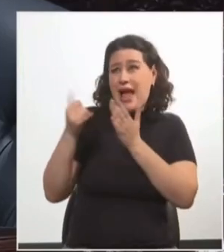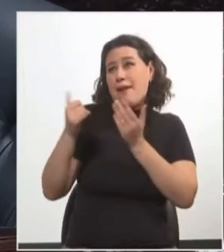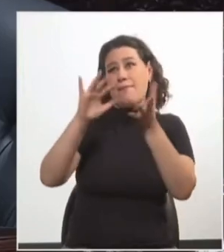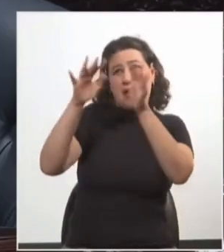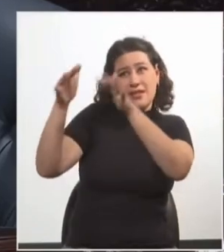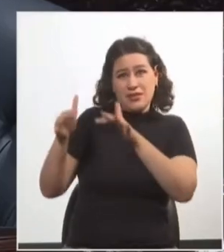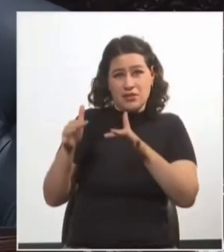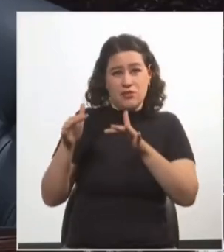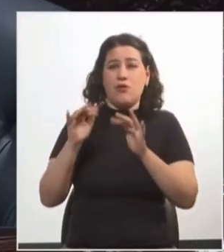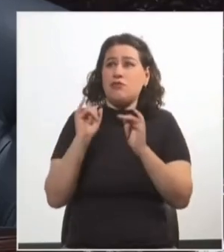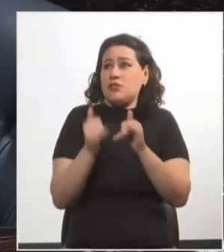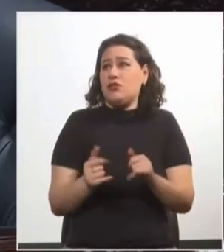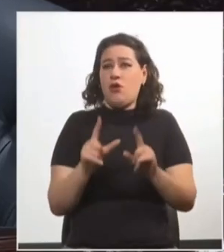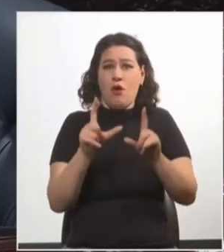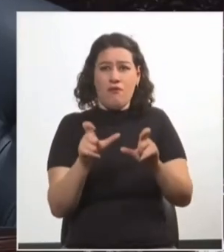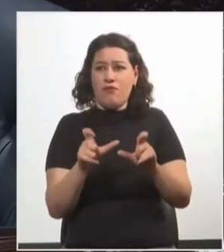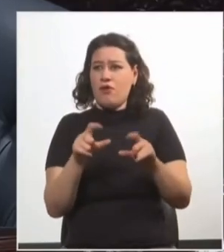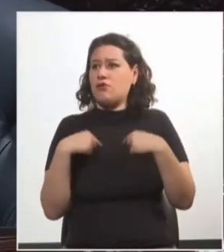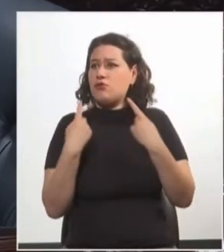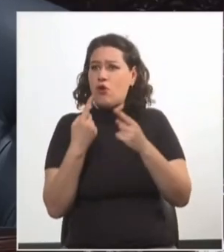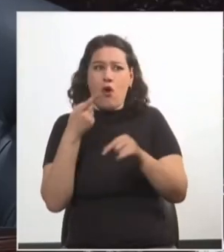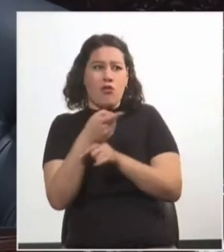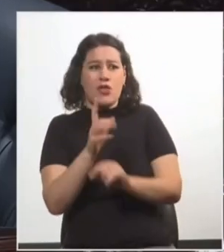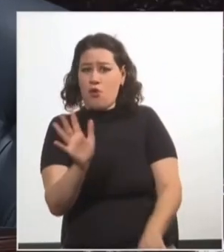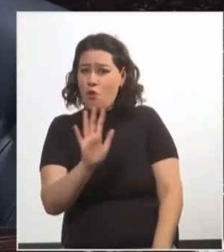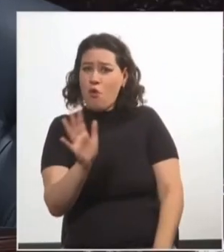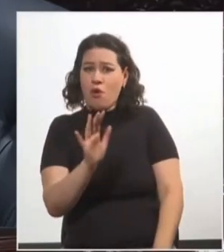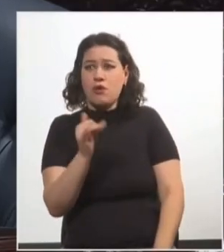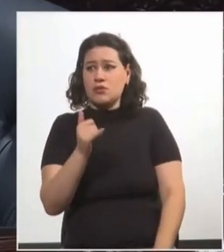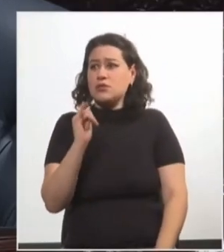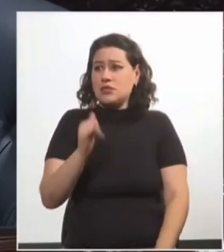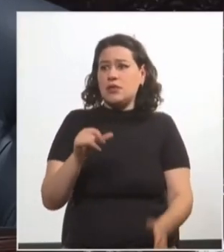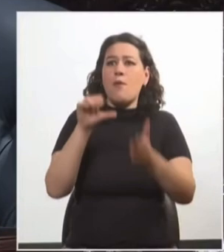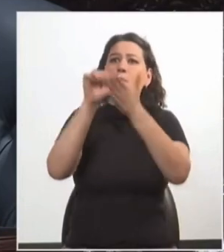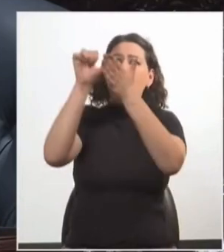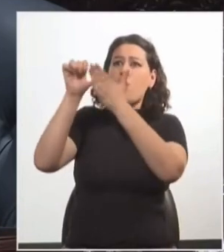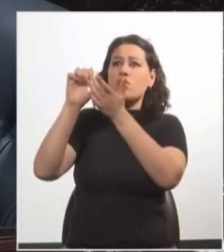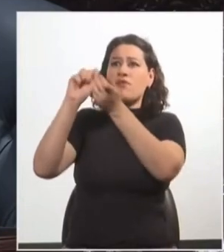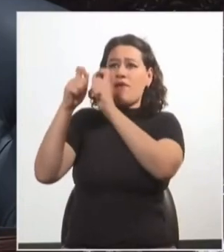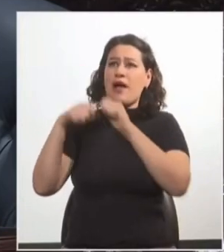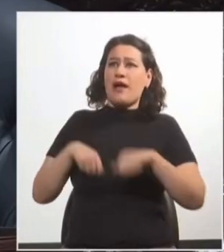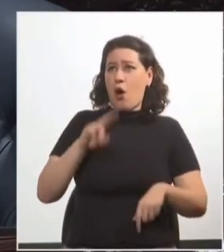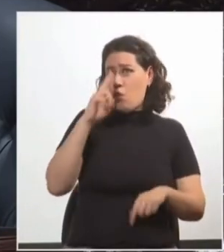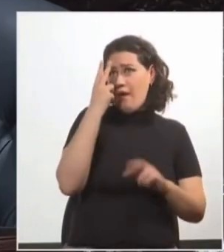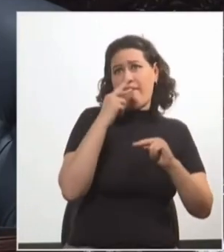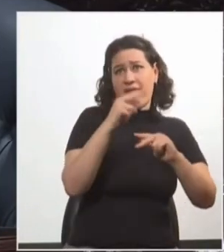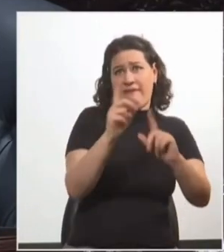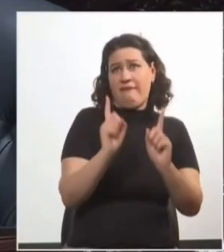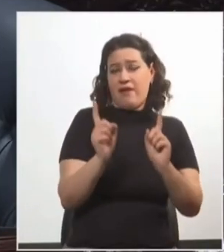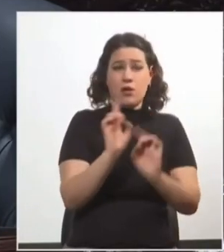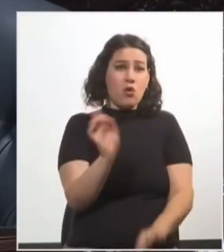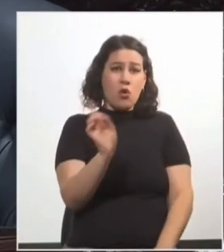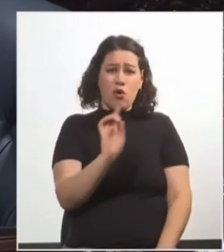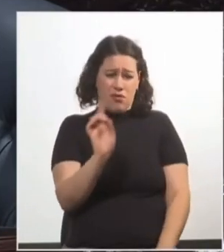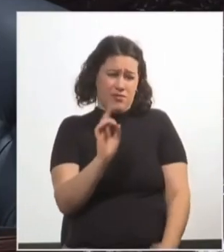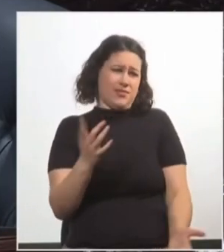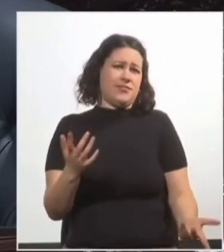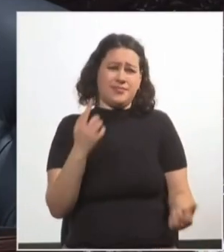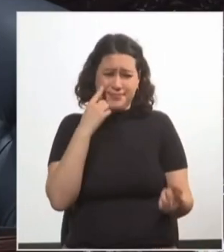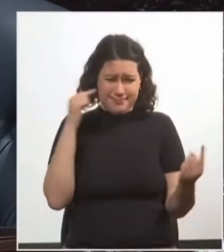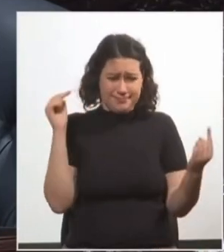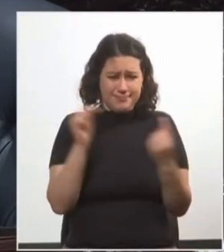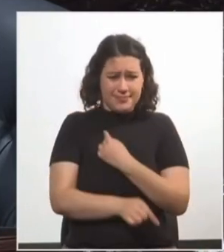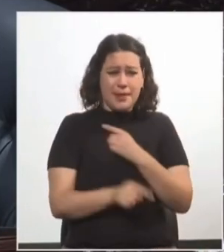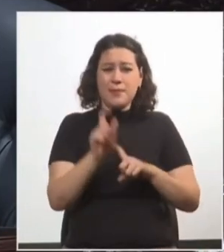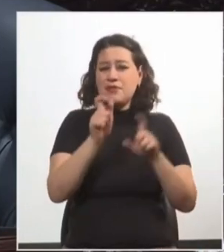Nadie discute eso. Nadie dice que mientras en todo el mundo se hacen reformas, acá no hay que hacerlas. No tiene sentido. Nadie